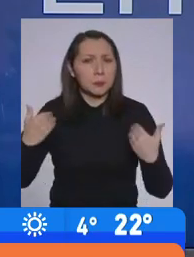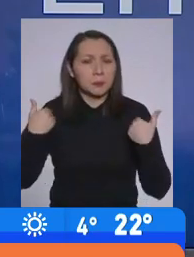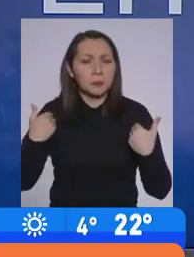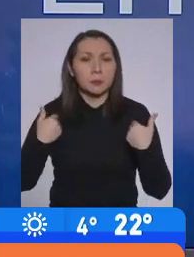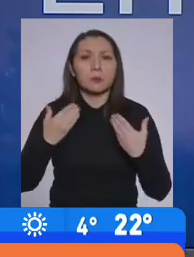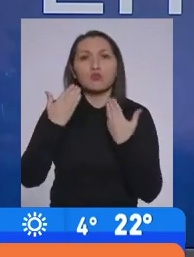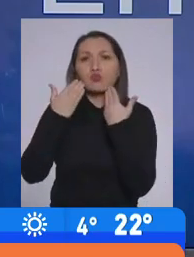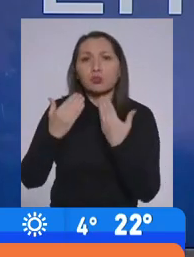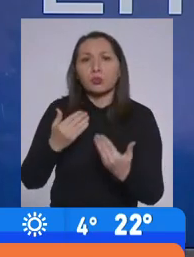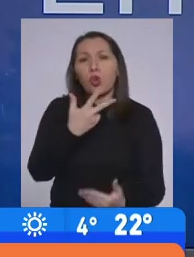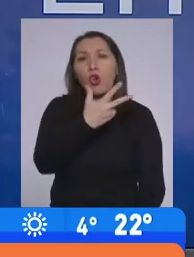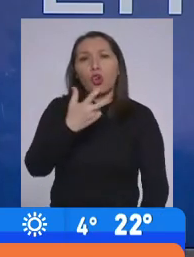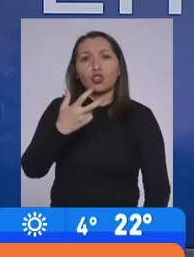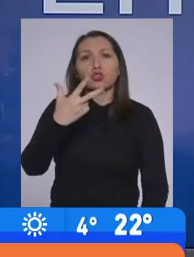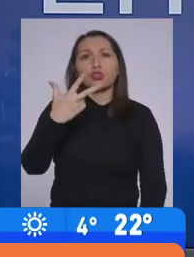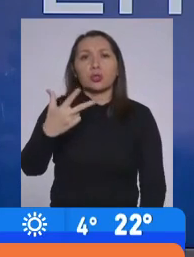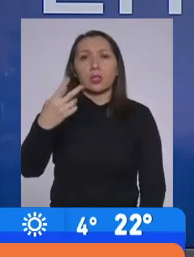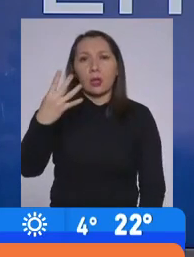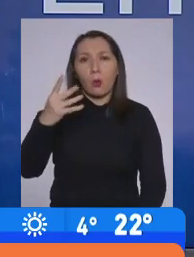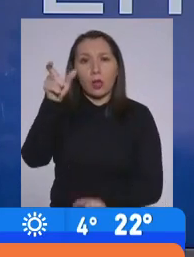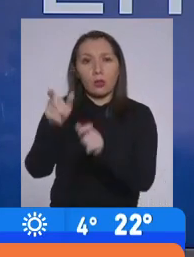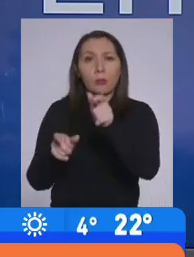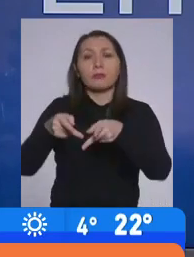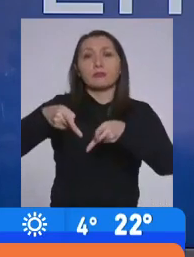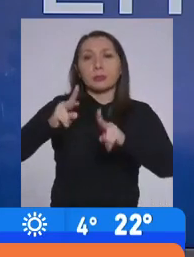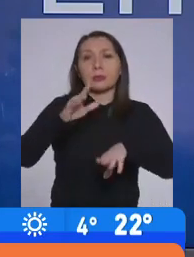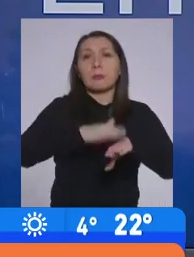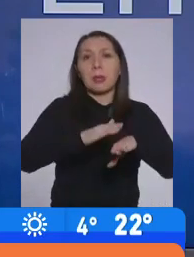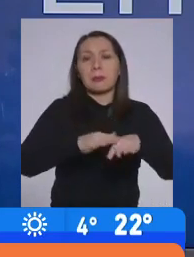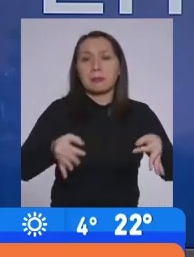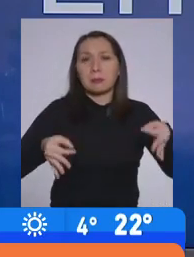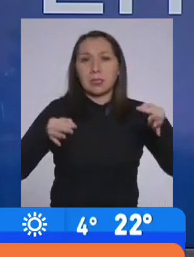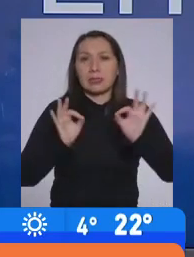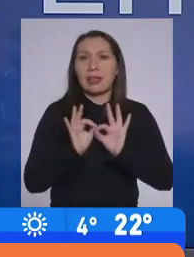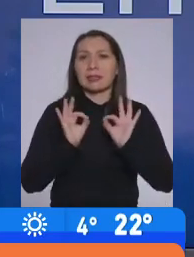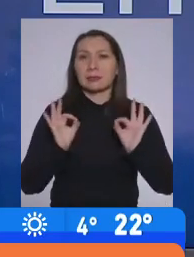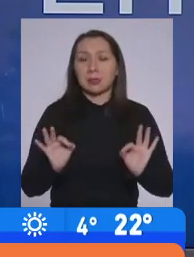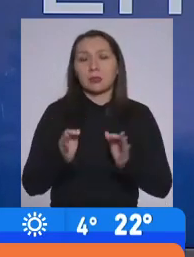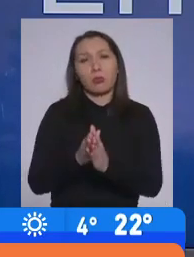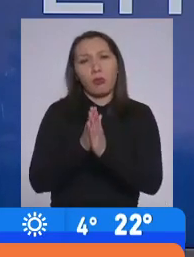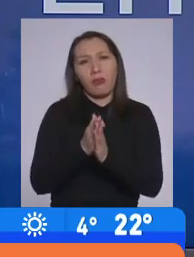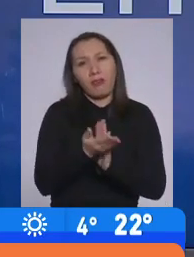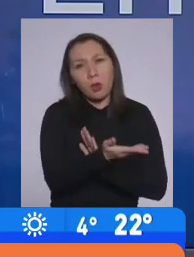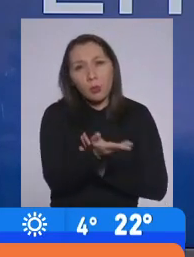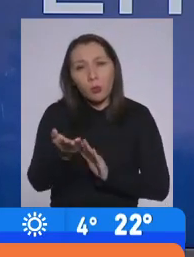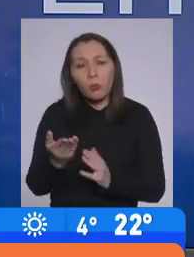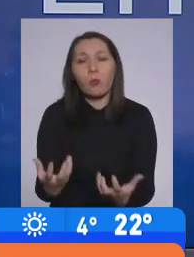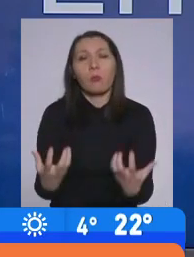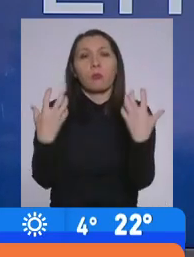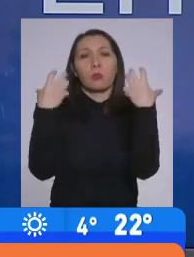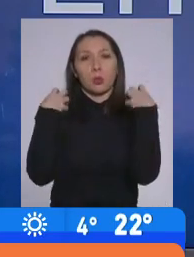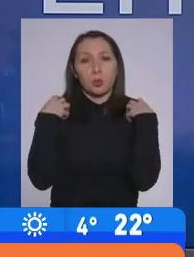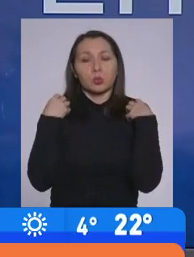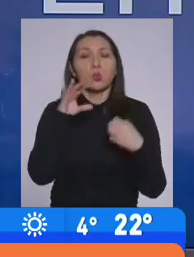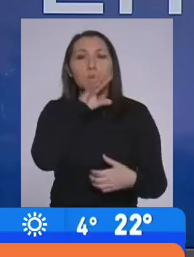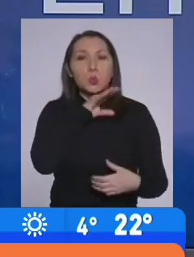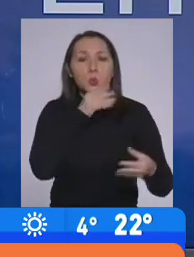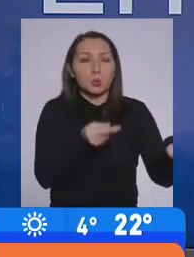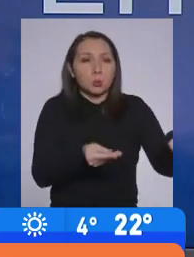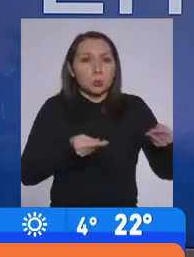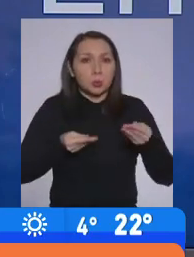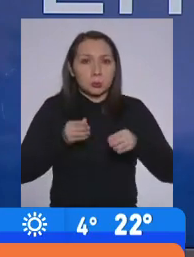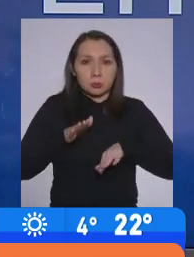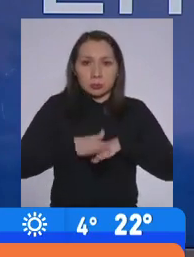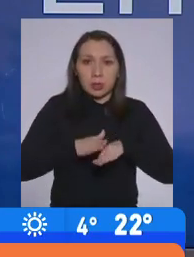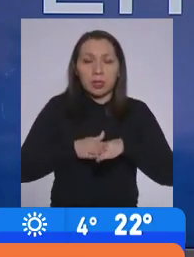total 884 personas y por favor sean responsables en ocupar este permiso